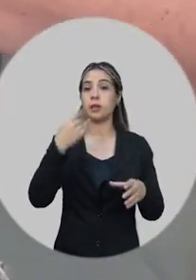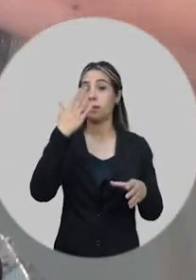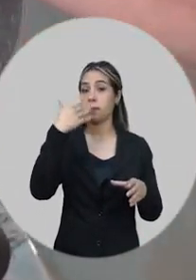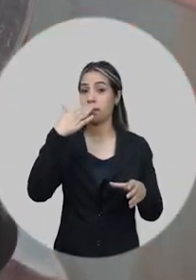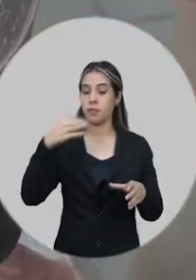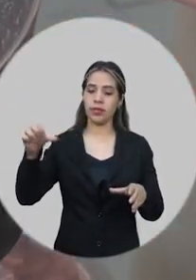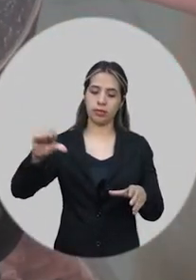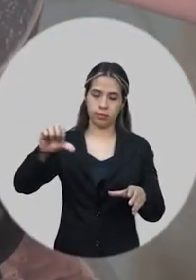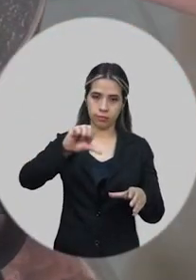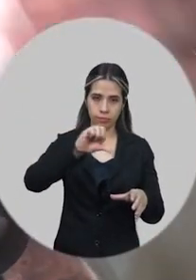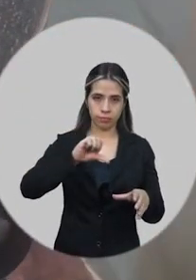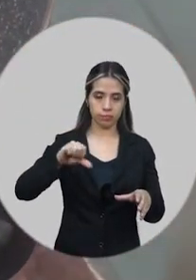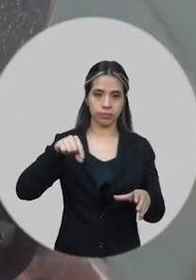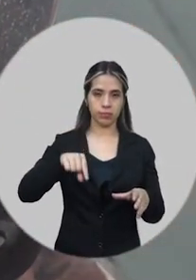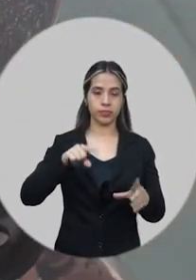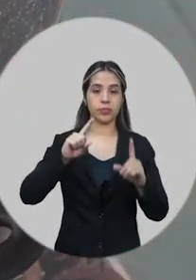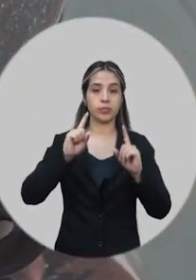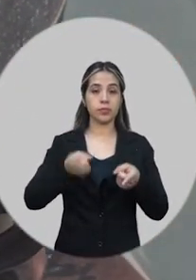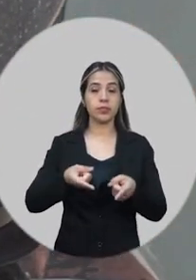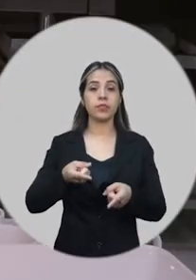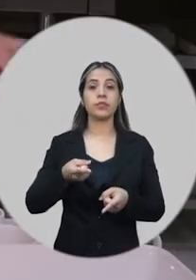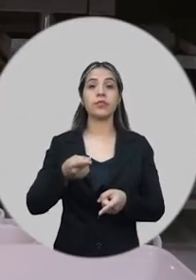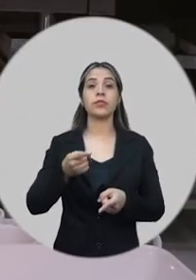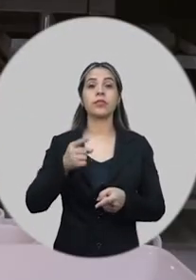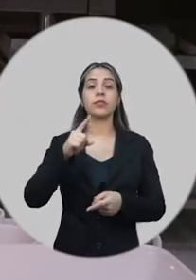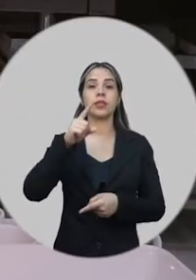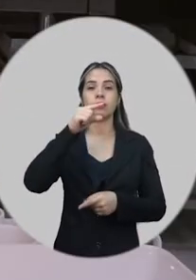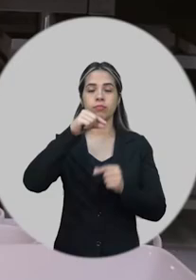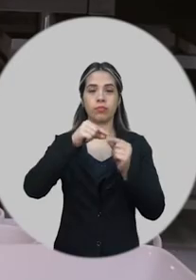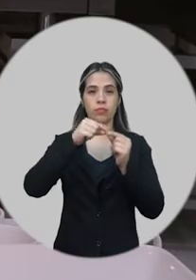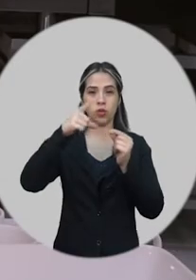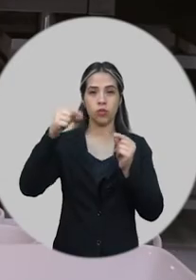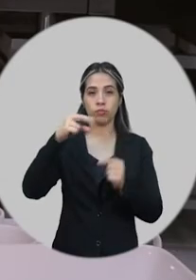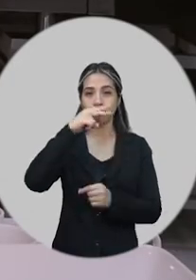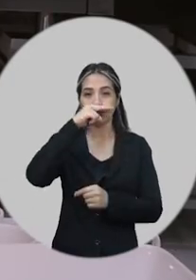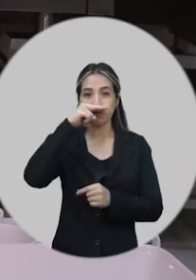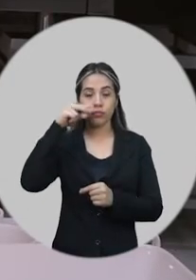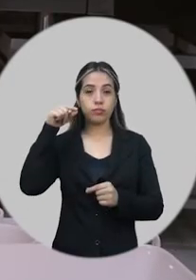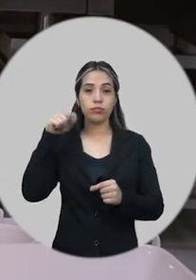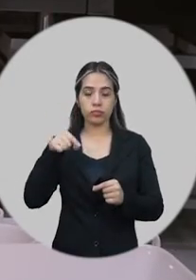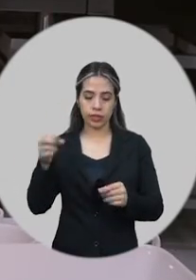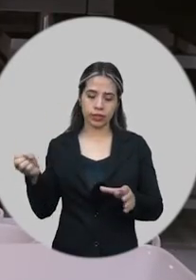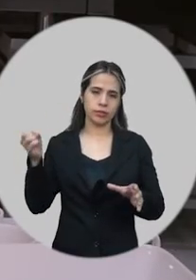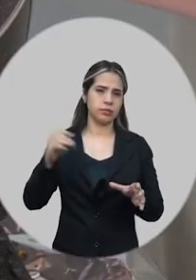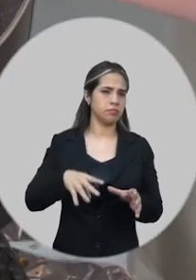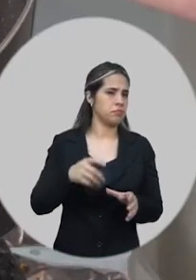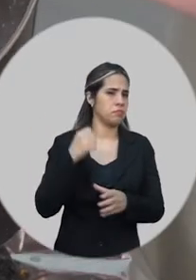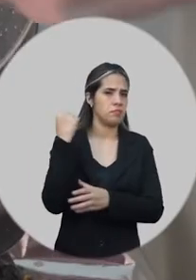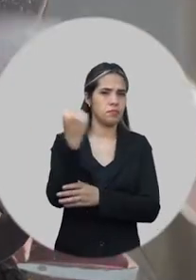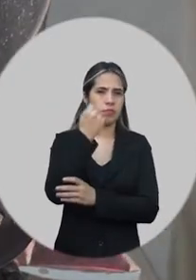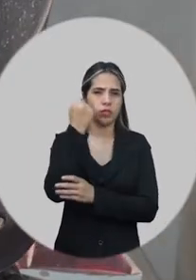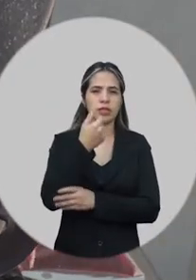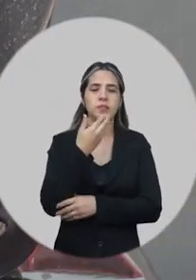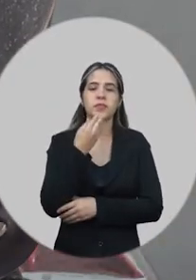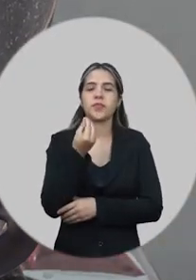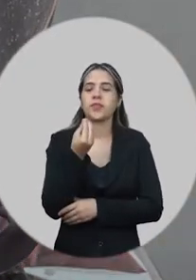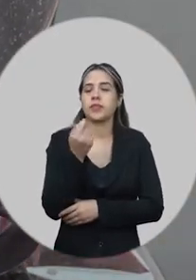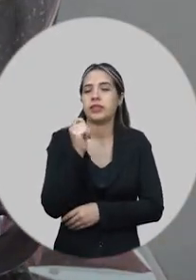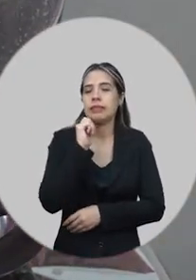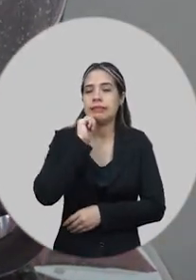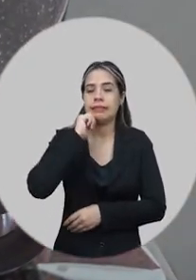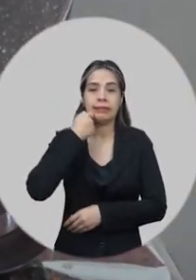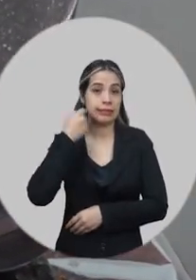Le agregamos pimienta, le agregamos laurel, que es fundamental y le da un sabor riquísimo.